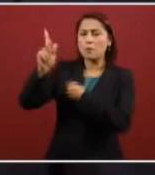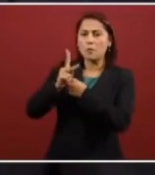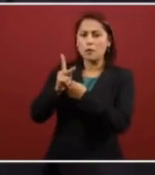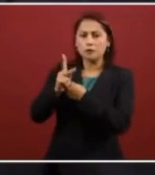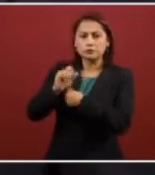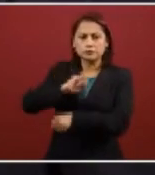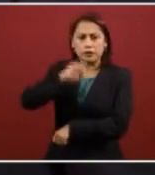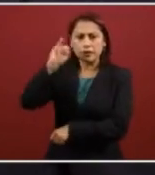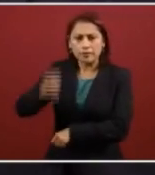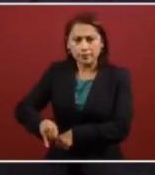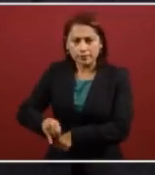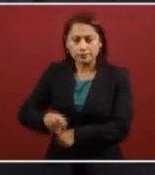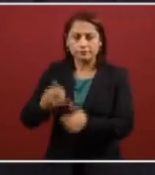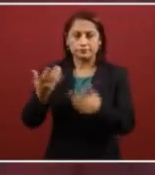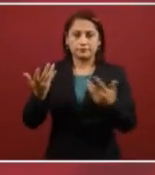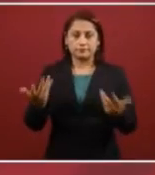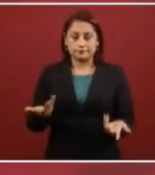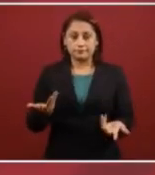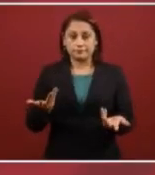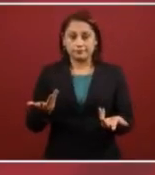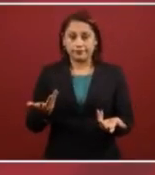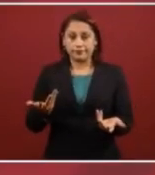ended that. Y resulta